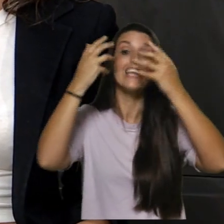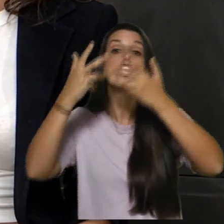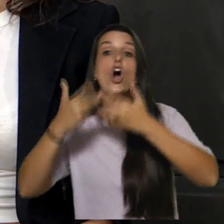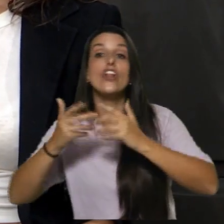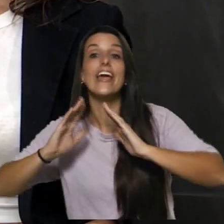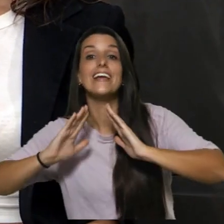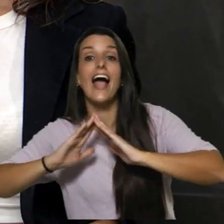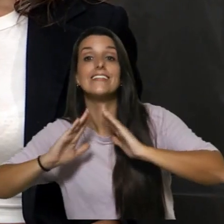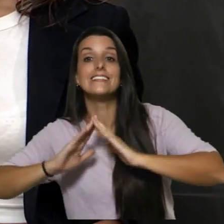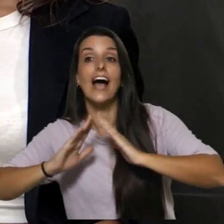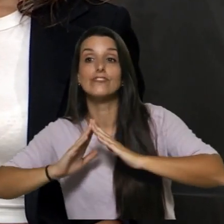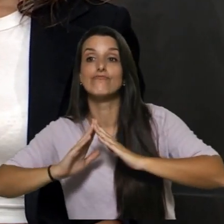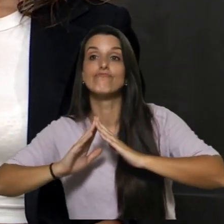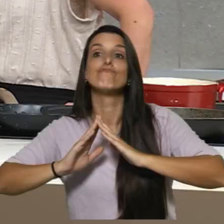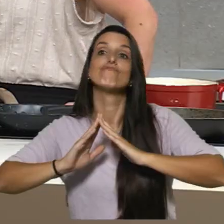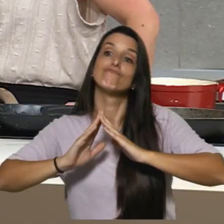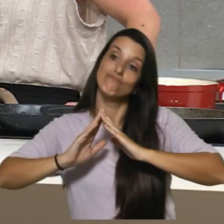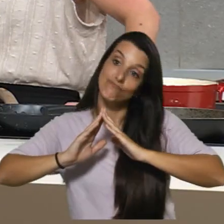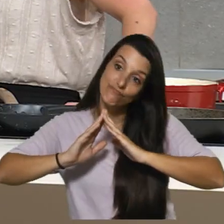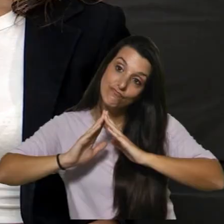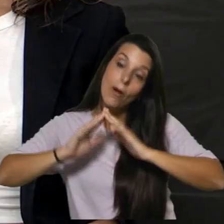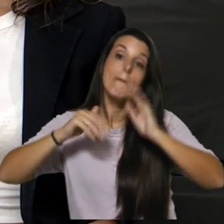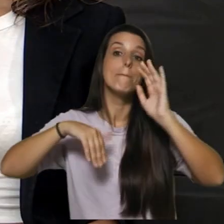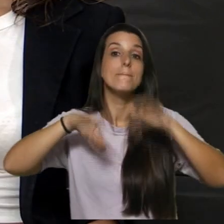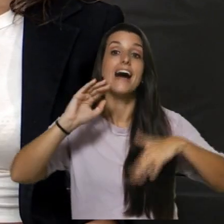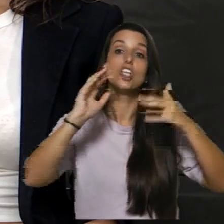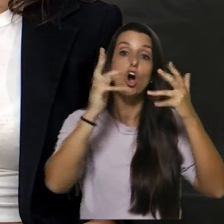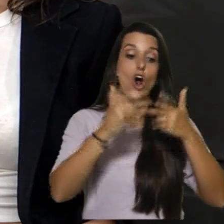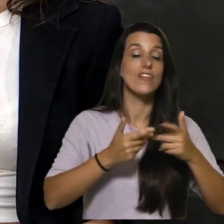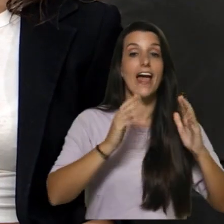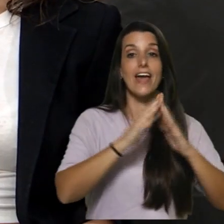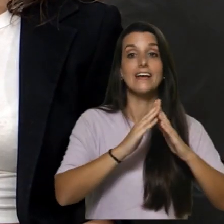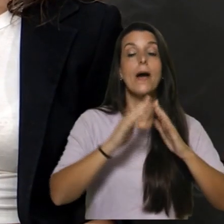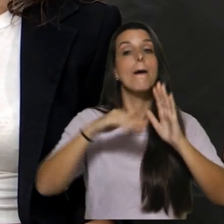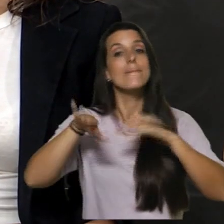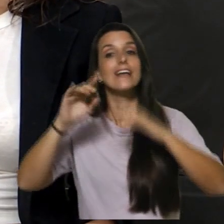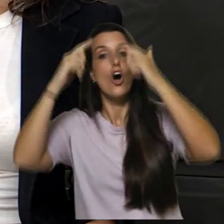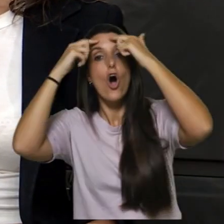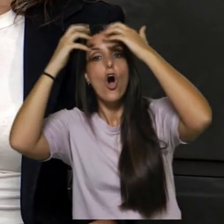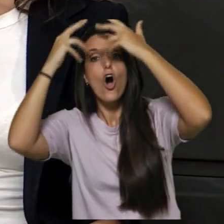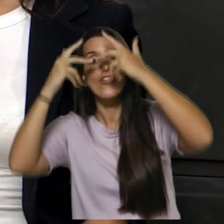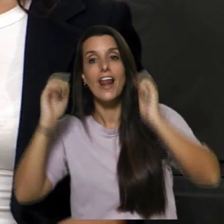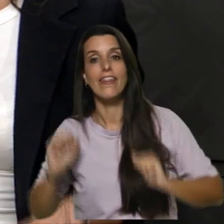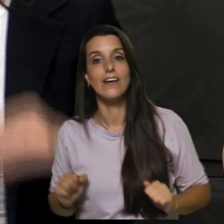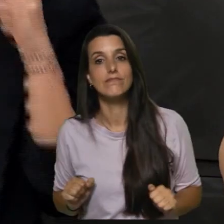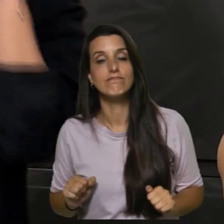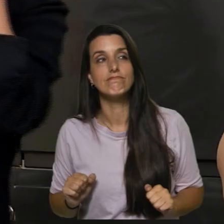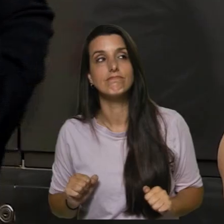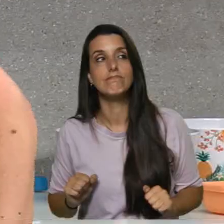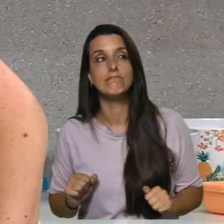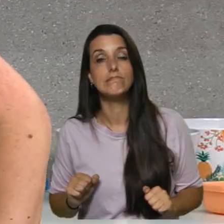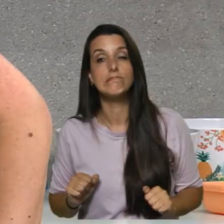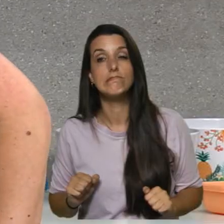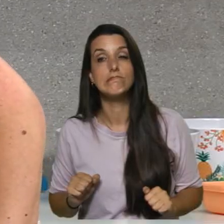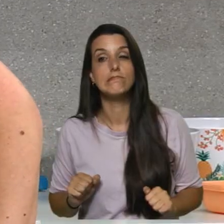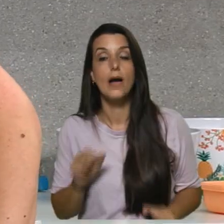casa. Ajá, sí. Cuanto más ordenada tenés tu casa, más ordenada tenés tu mente. Bien. Ah, hay